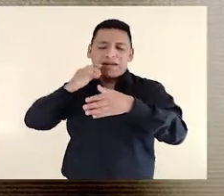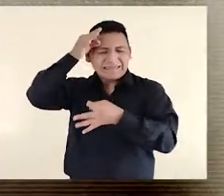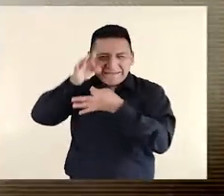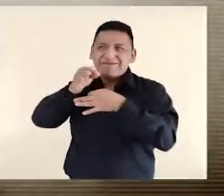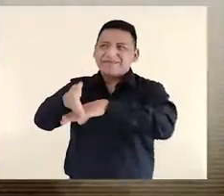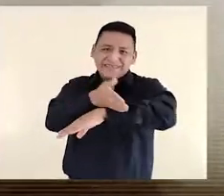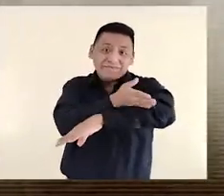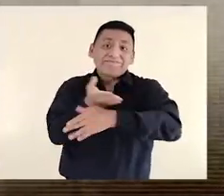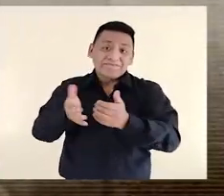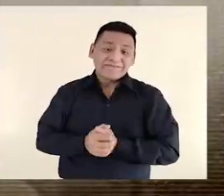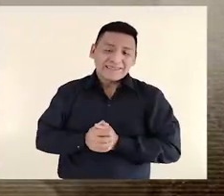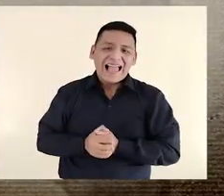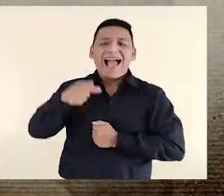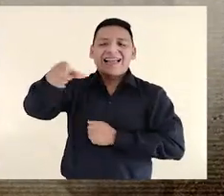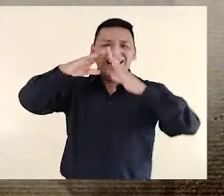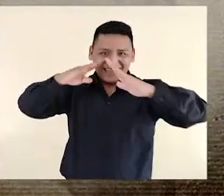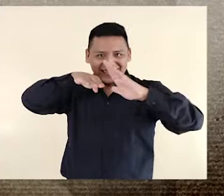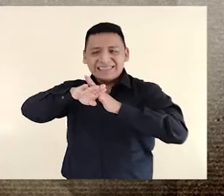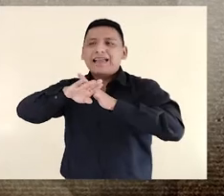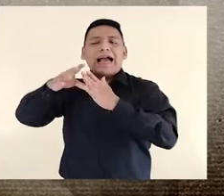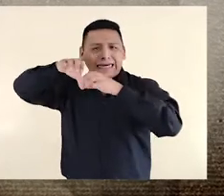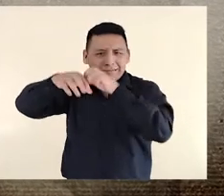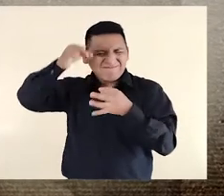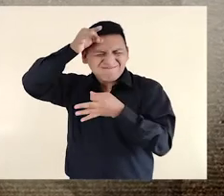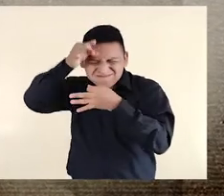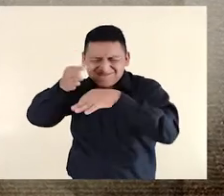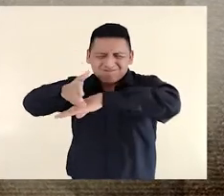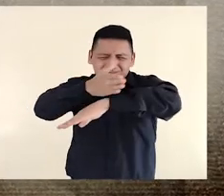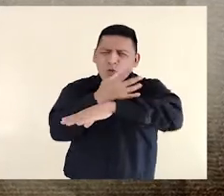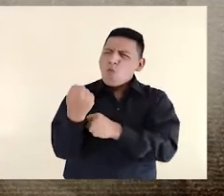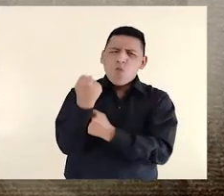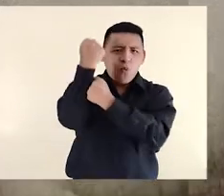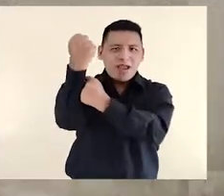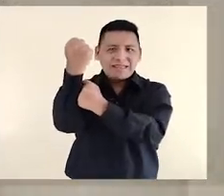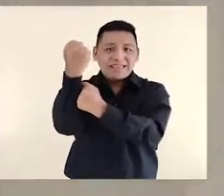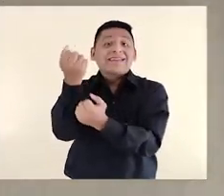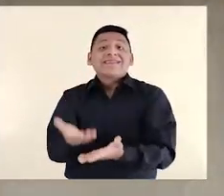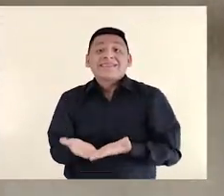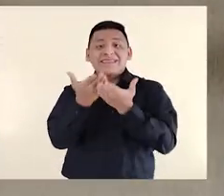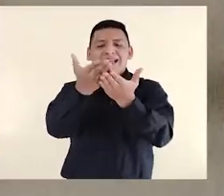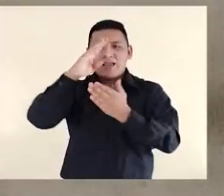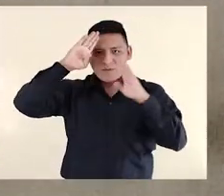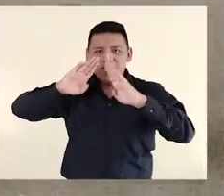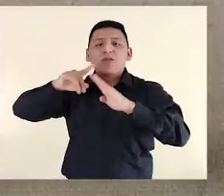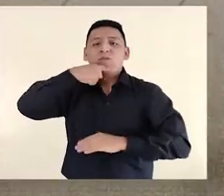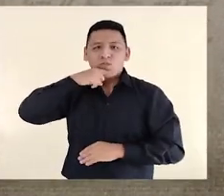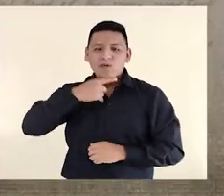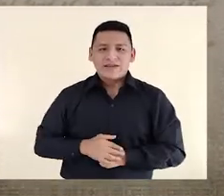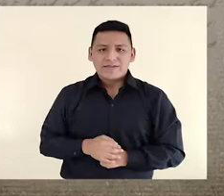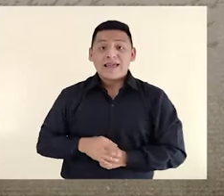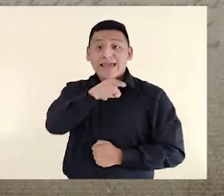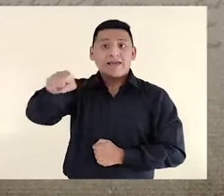ejercicios espirituales. Esta casa se trató de eso, ejercitar el espíritu para fortalecer la fe, y estaba dedicada a las